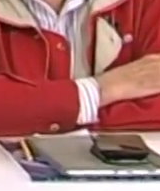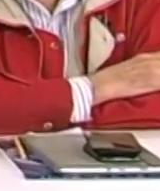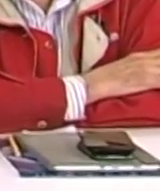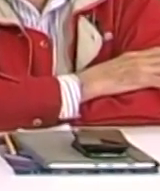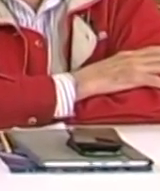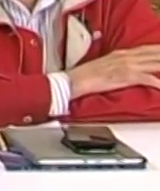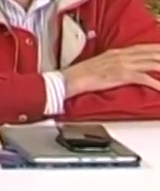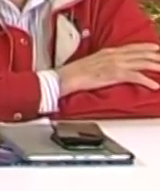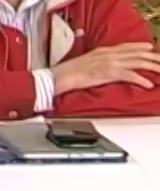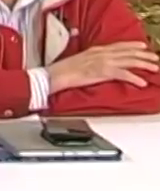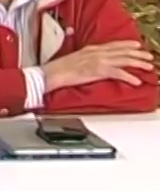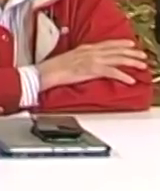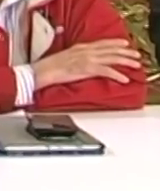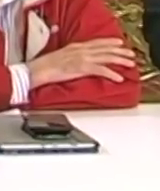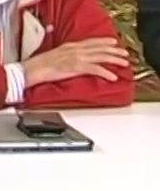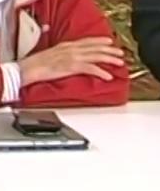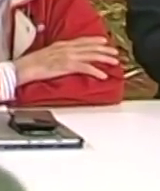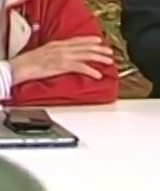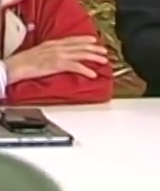mesa redonda